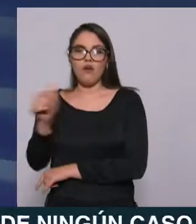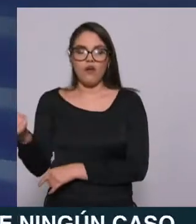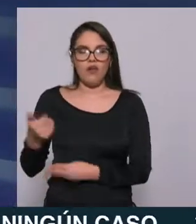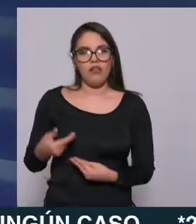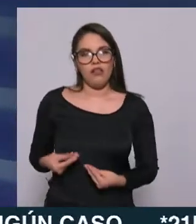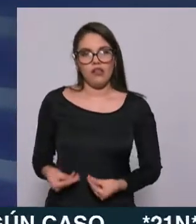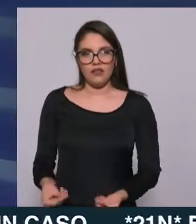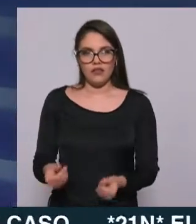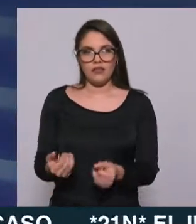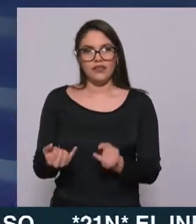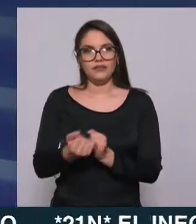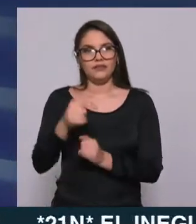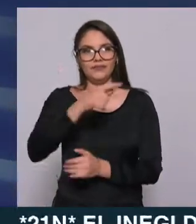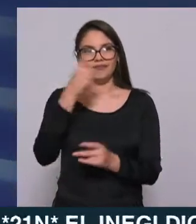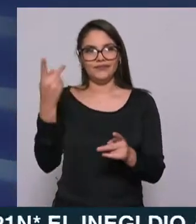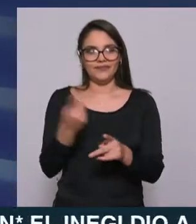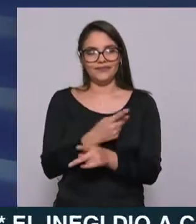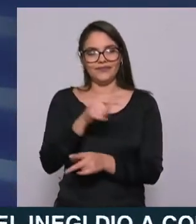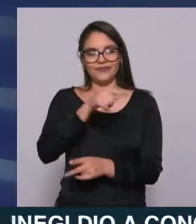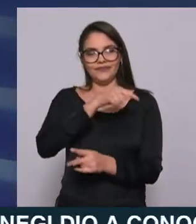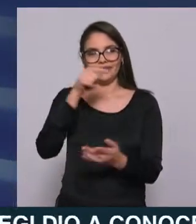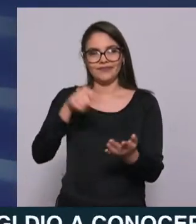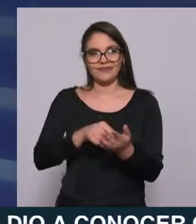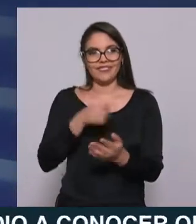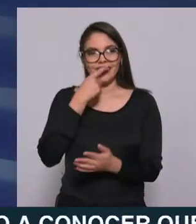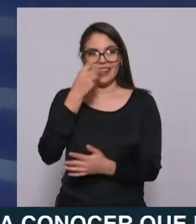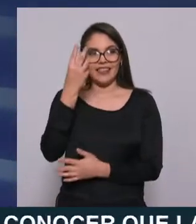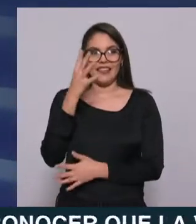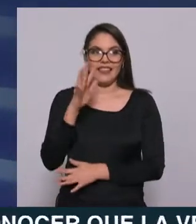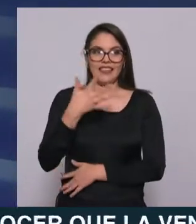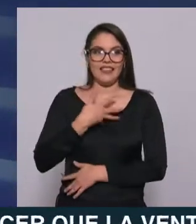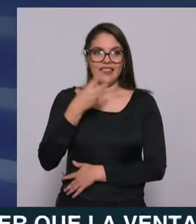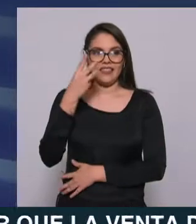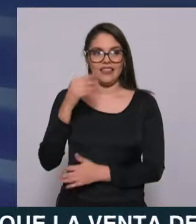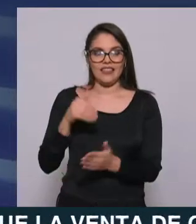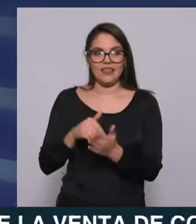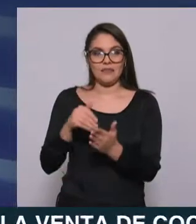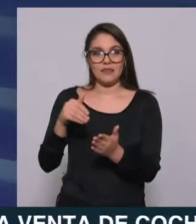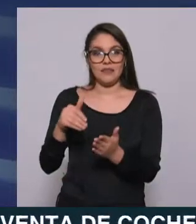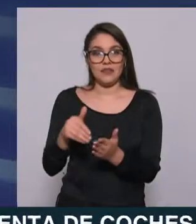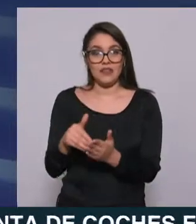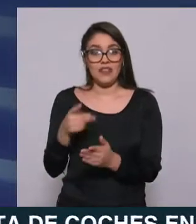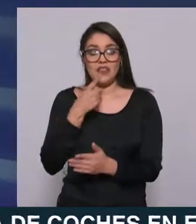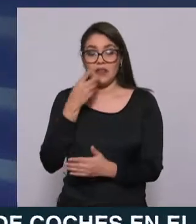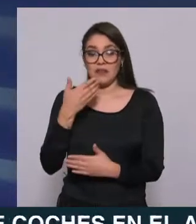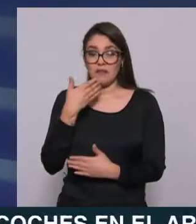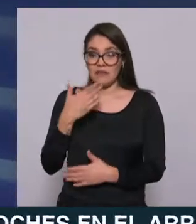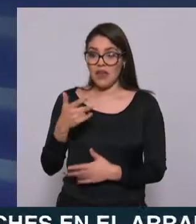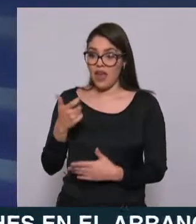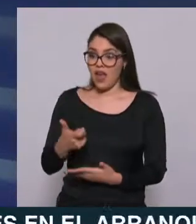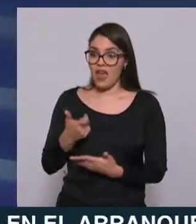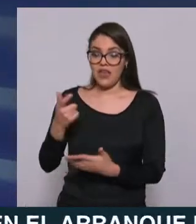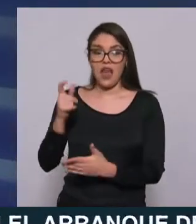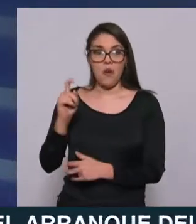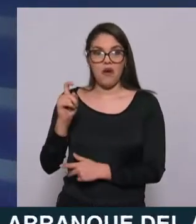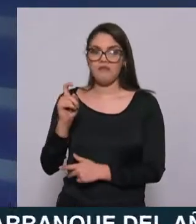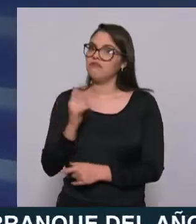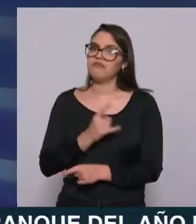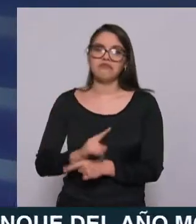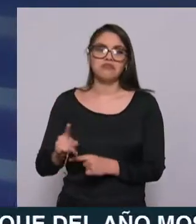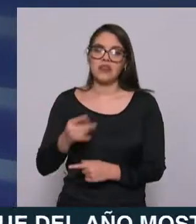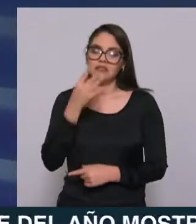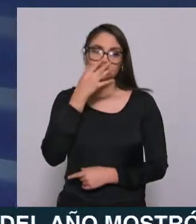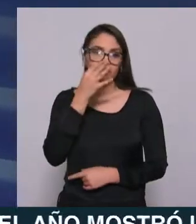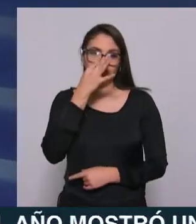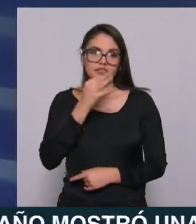área metropolitana de estudios más o menos calculan que hay 3 millones de personas que no se les satisface su derecho humano al agua. O sea, es una gran proporción sabiendo